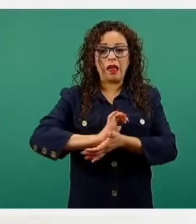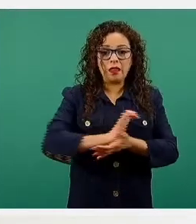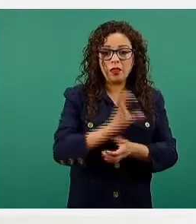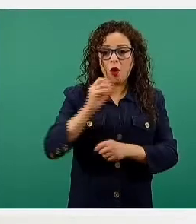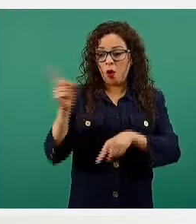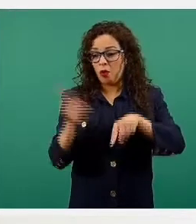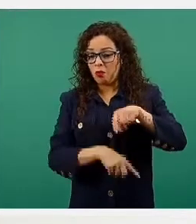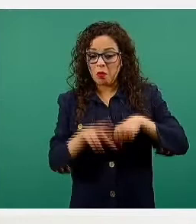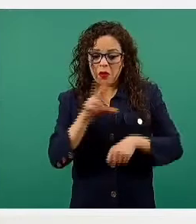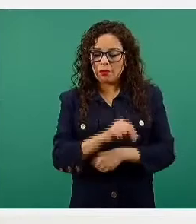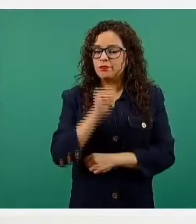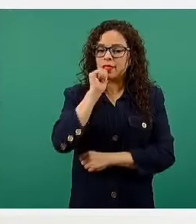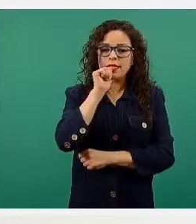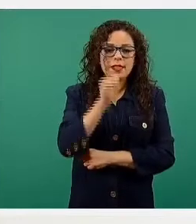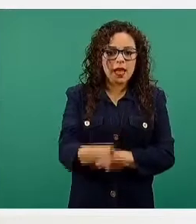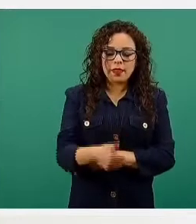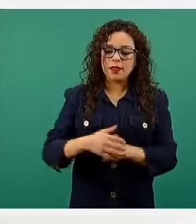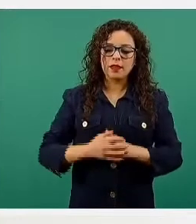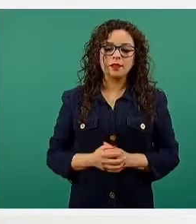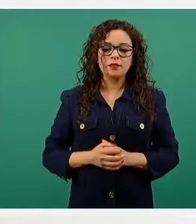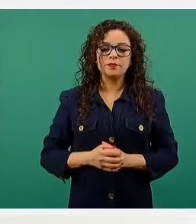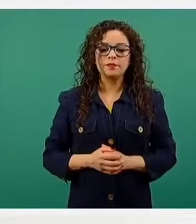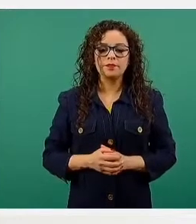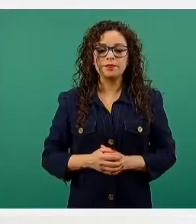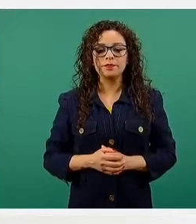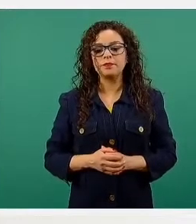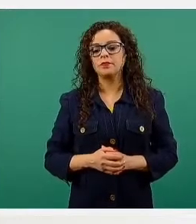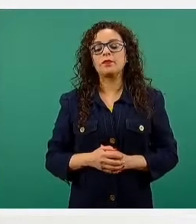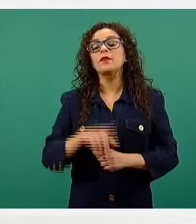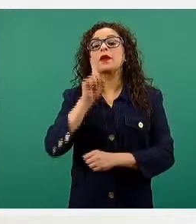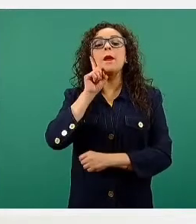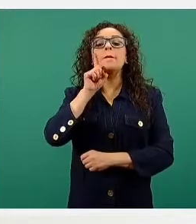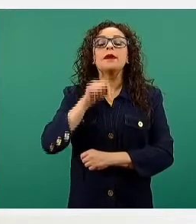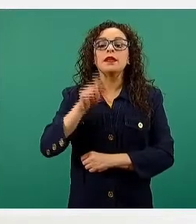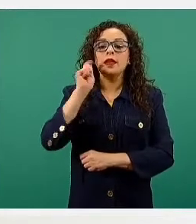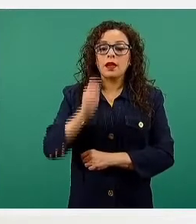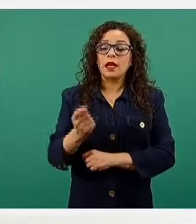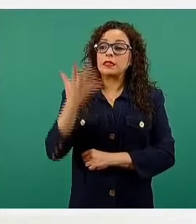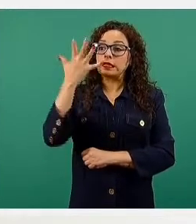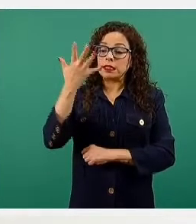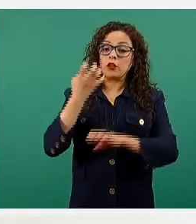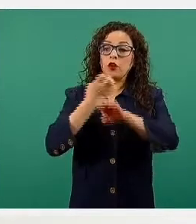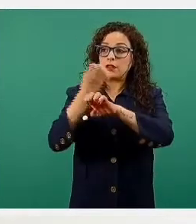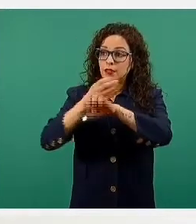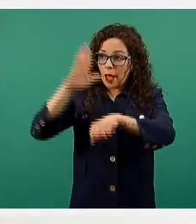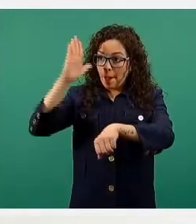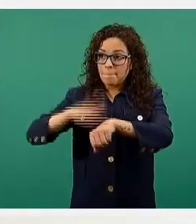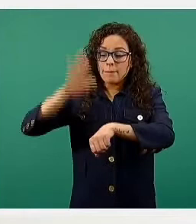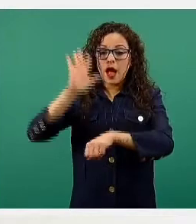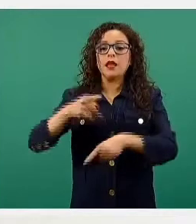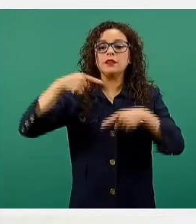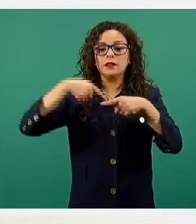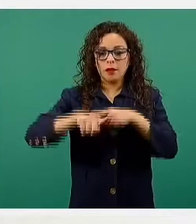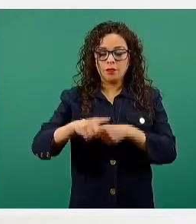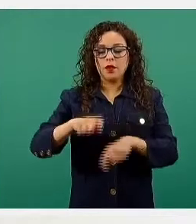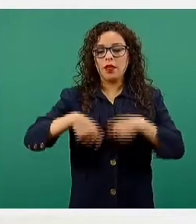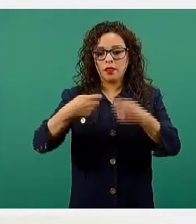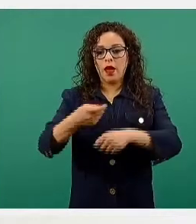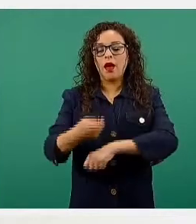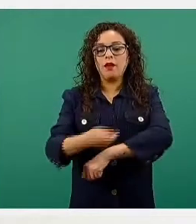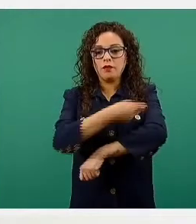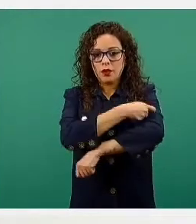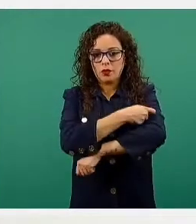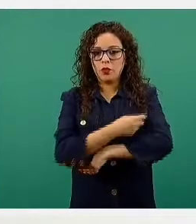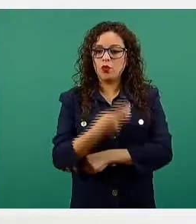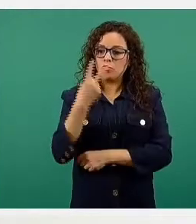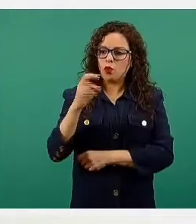personal educativo, pasamos ya mañana a nuevas 5 entidades federativas, haremos un enlace con